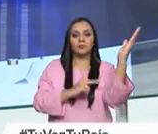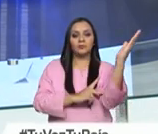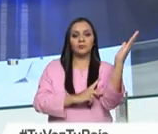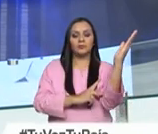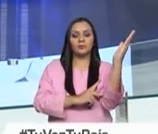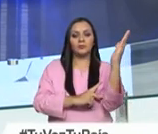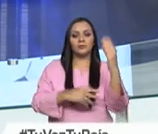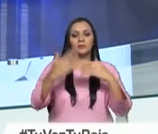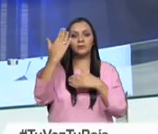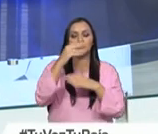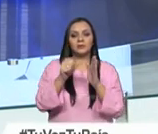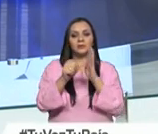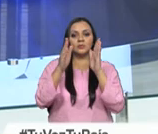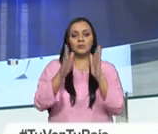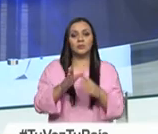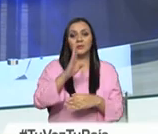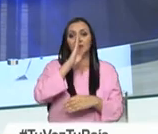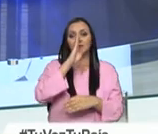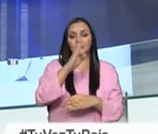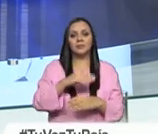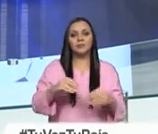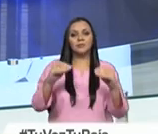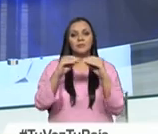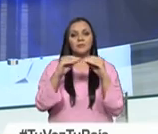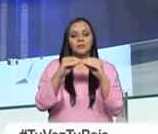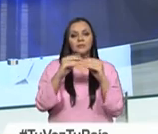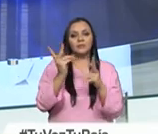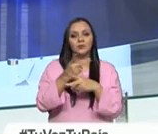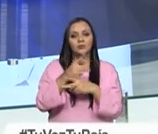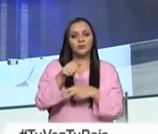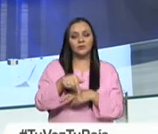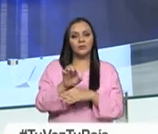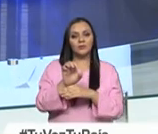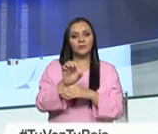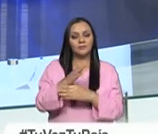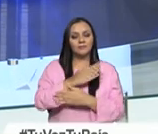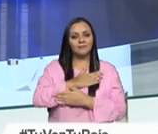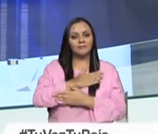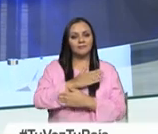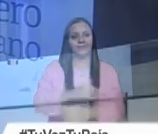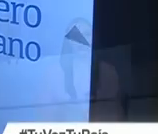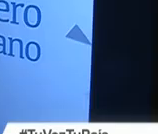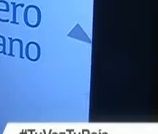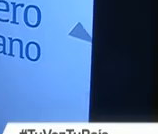de Tele Ciudadana. Como siempre, tenemos la mejor de la producción nacional. Un abrazo.